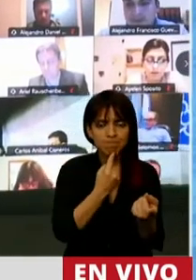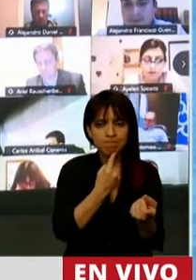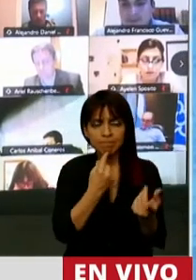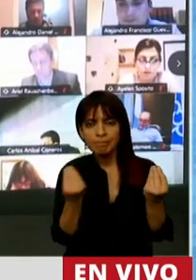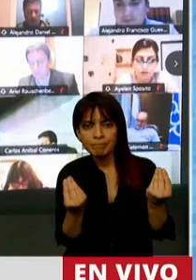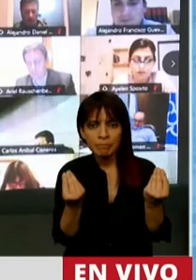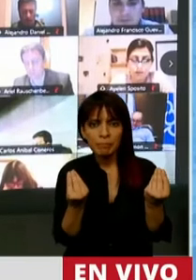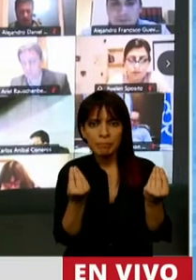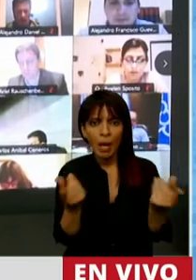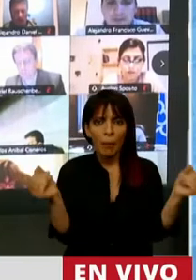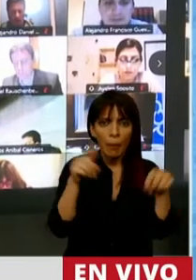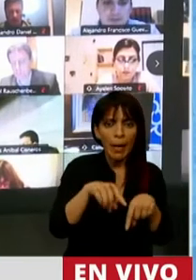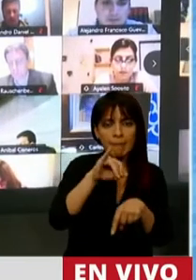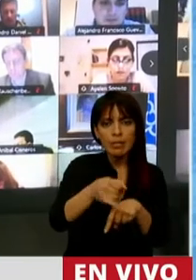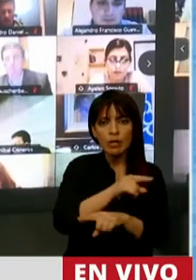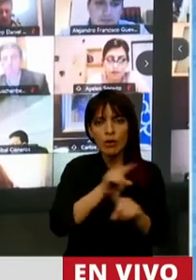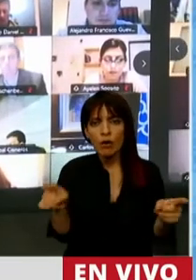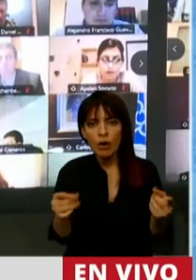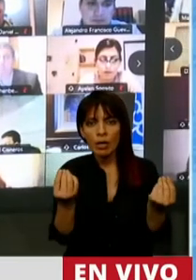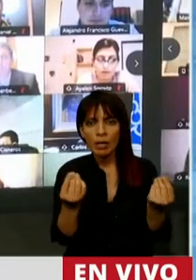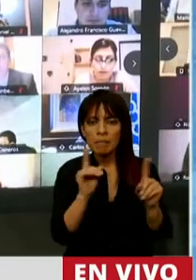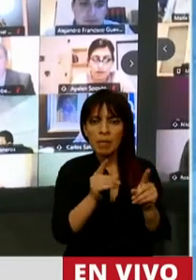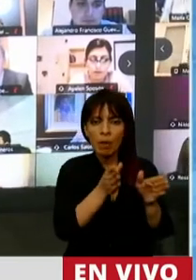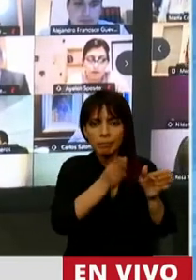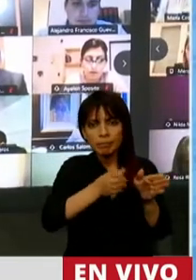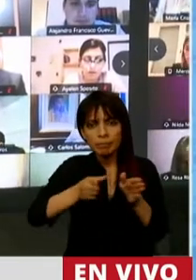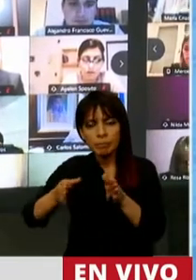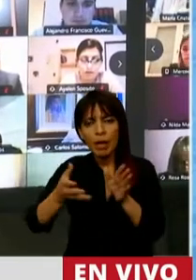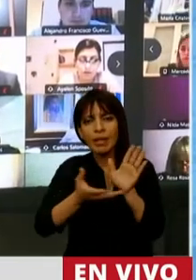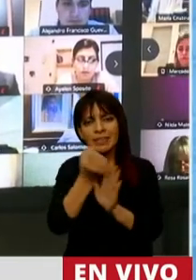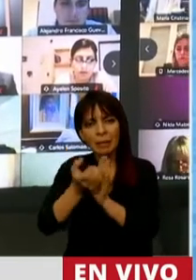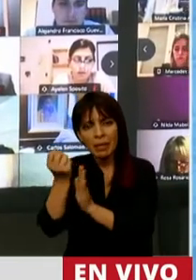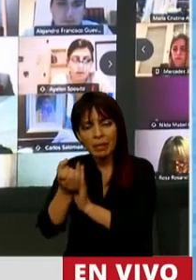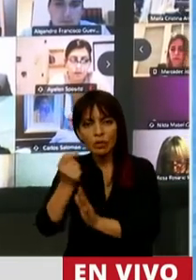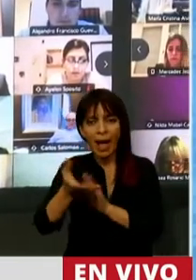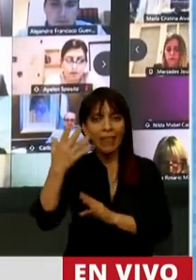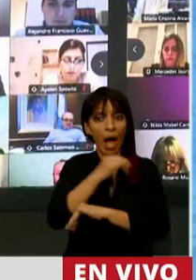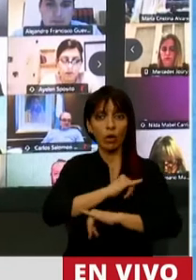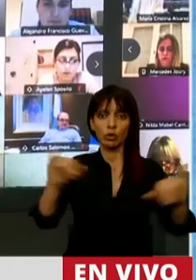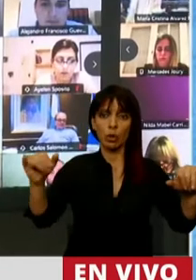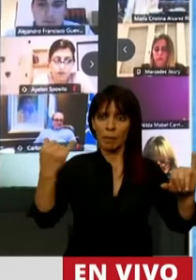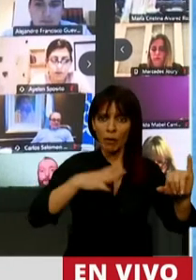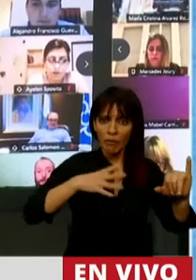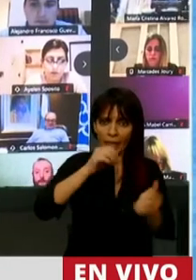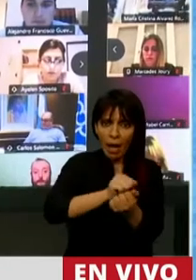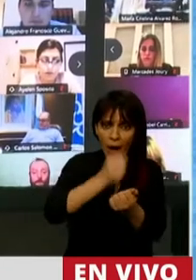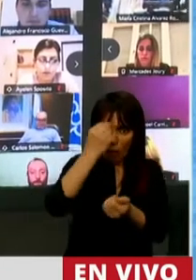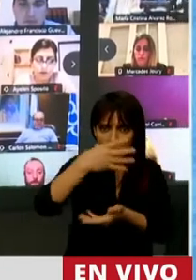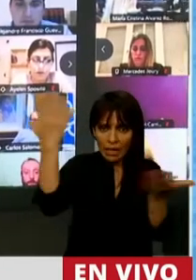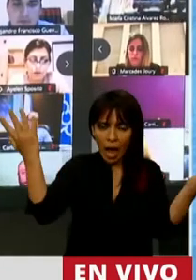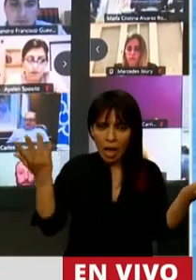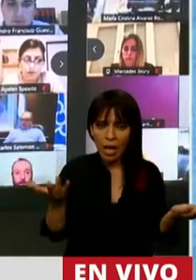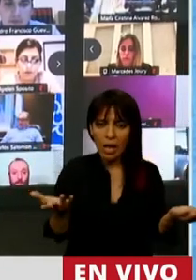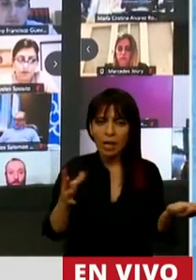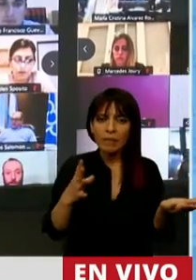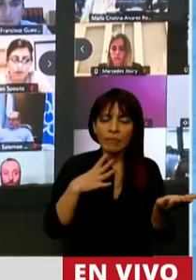si se va a reintegrar o no la segmentación de las retenciones que se anunció y que todavía no se publicó, no sabemos qué va a pasar